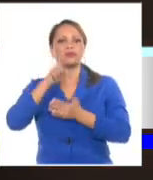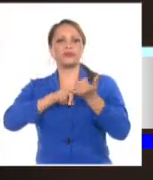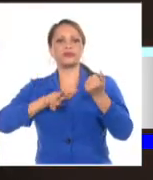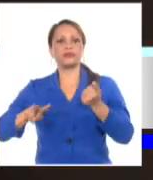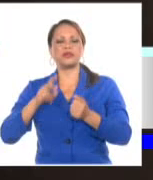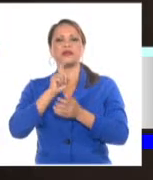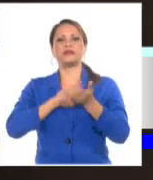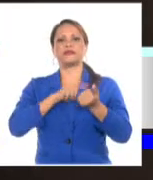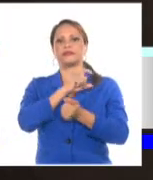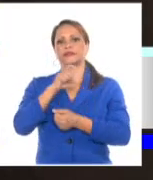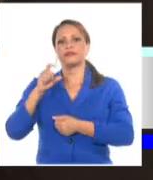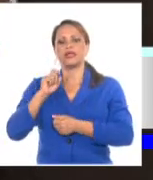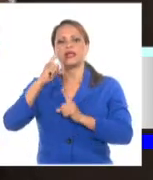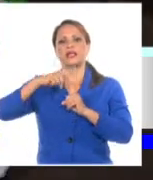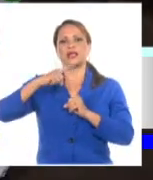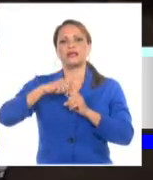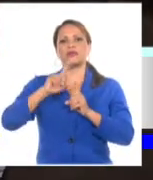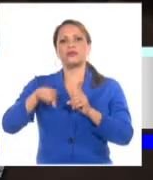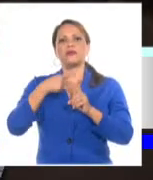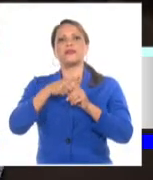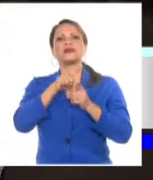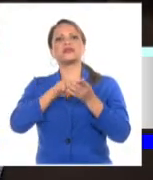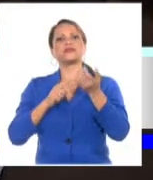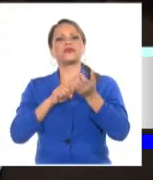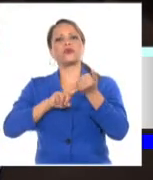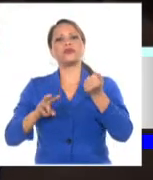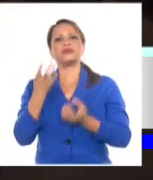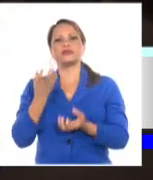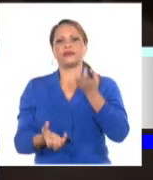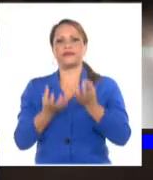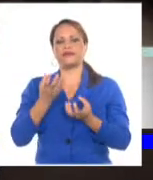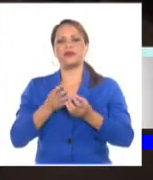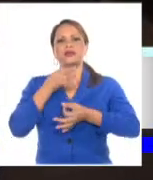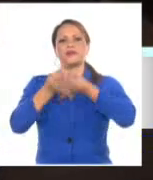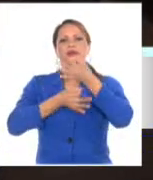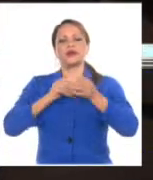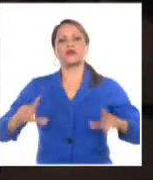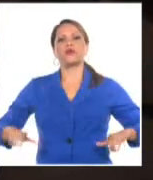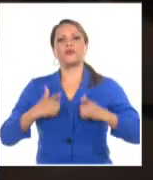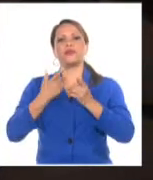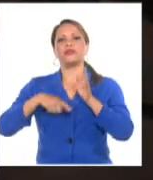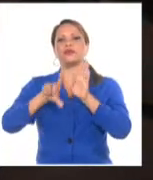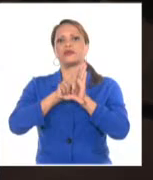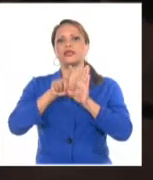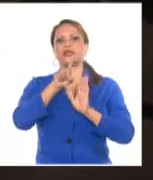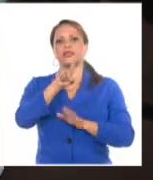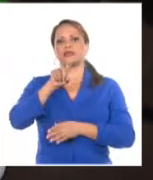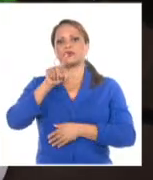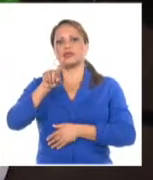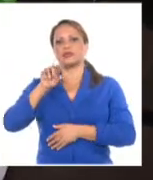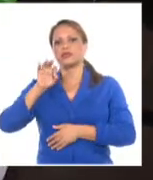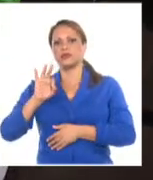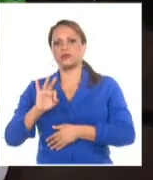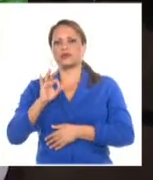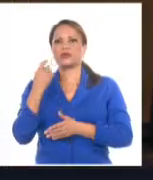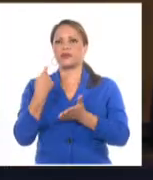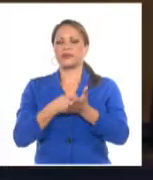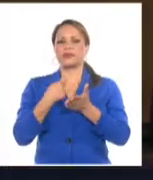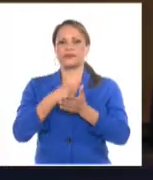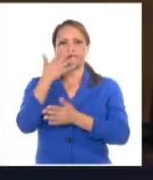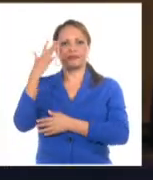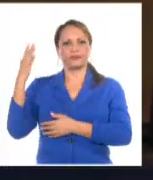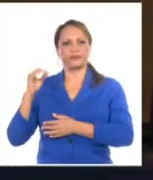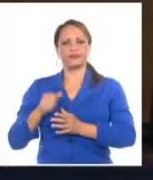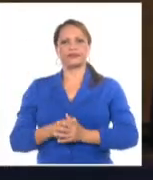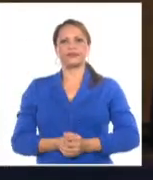Poder Popular de Las Tunas y Cienfuegos y detalles sobre el cumplimiento de la Ley número 118 de la inversión extranjera.